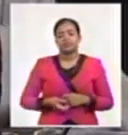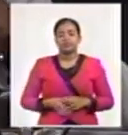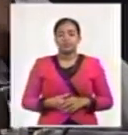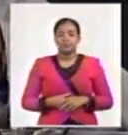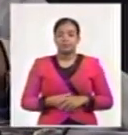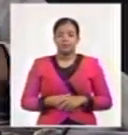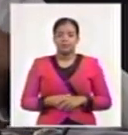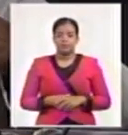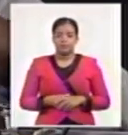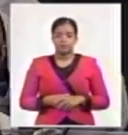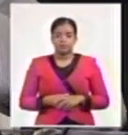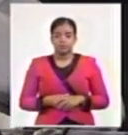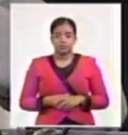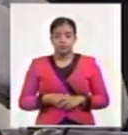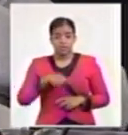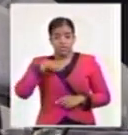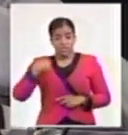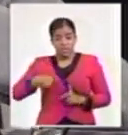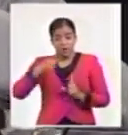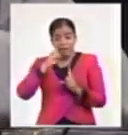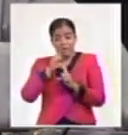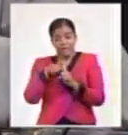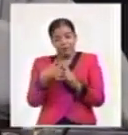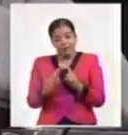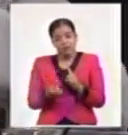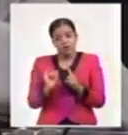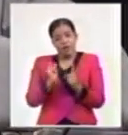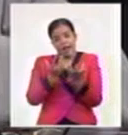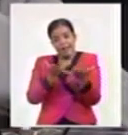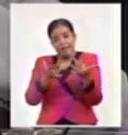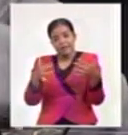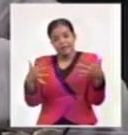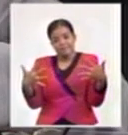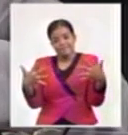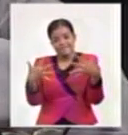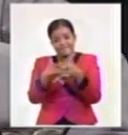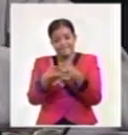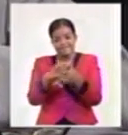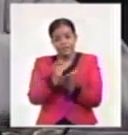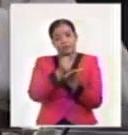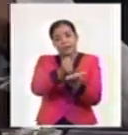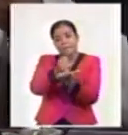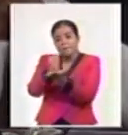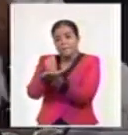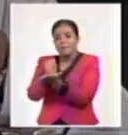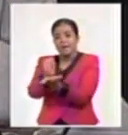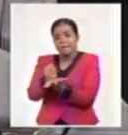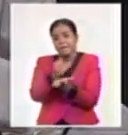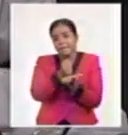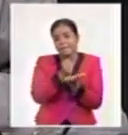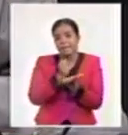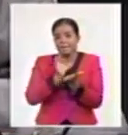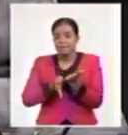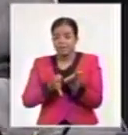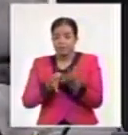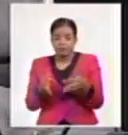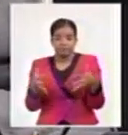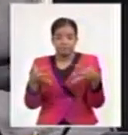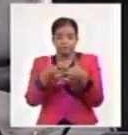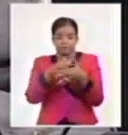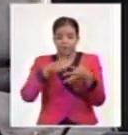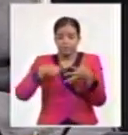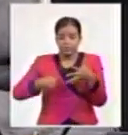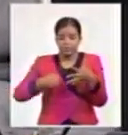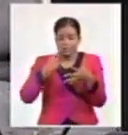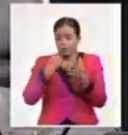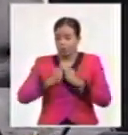a la vinculación y a la colaboración entre China y los países árabes como un todo es cada vez más